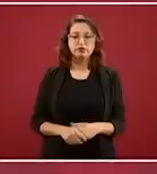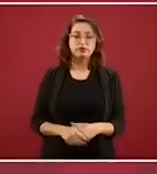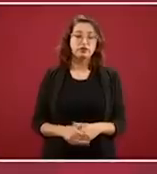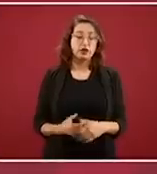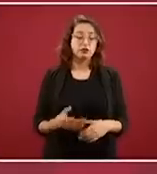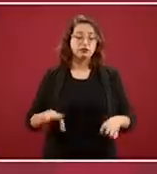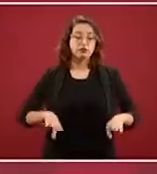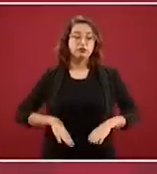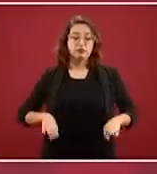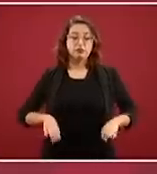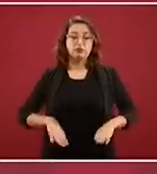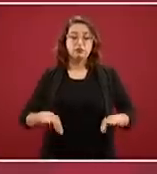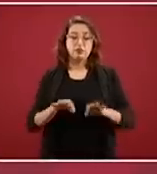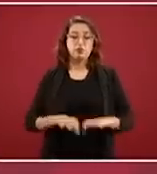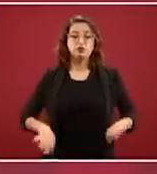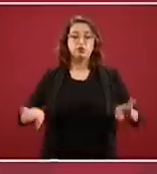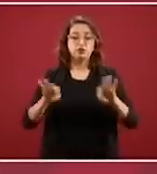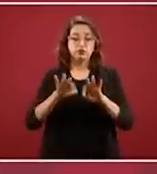característica,